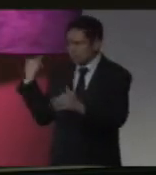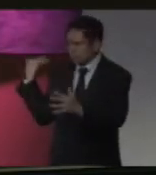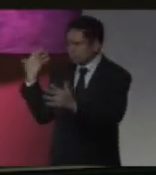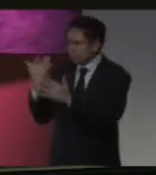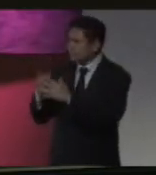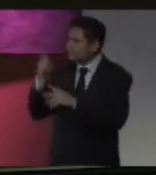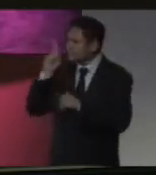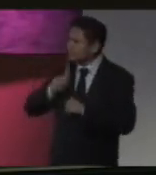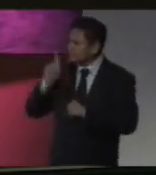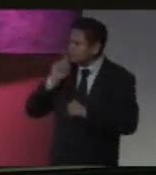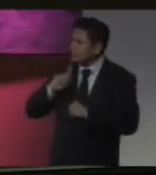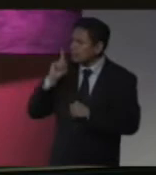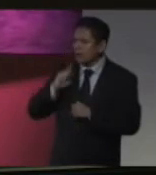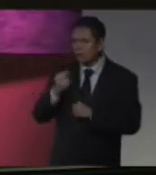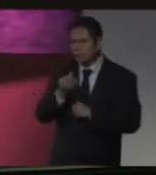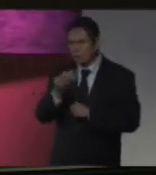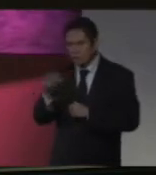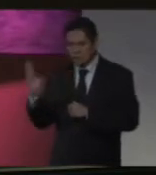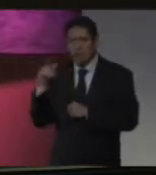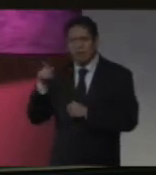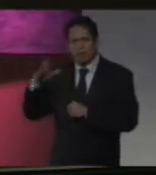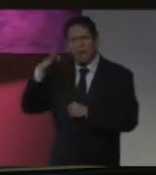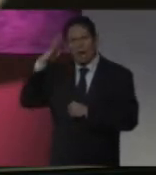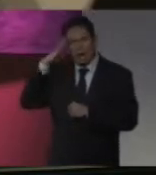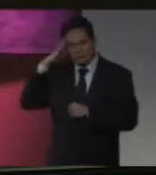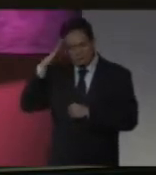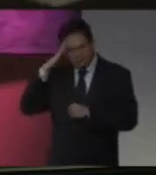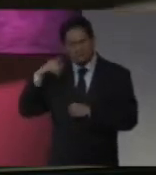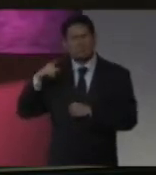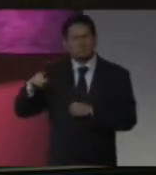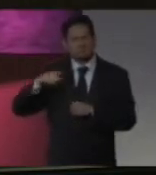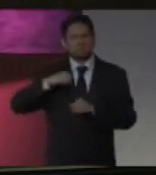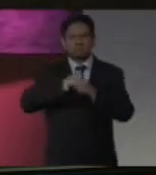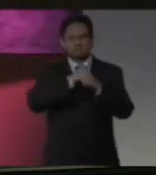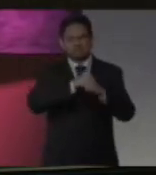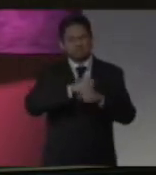sabido situarse a la cabeza de estos procesos y de estos movimientos.